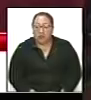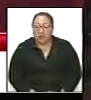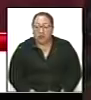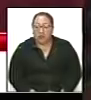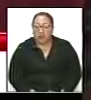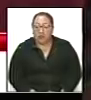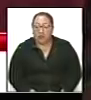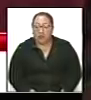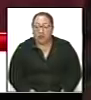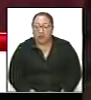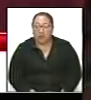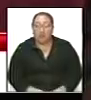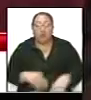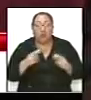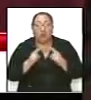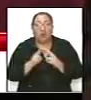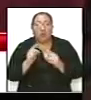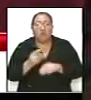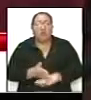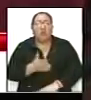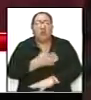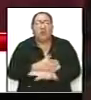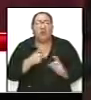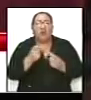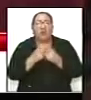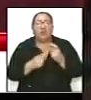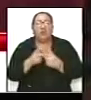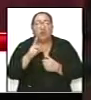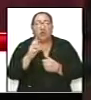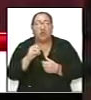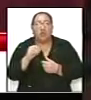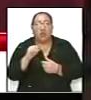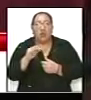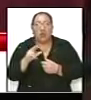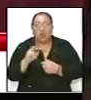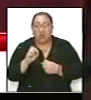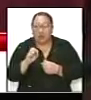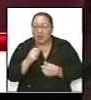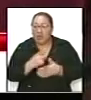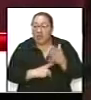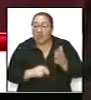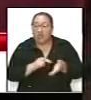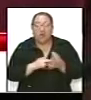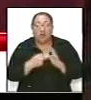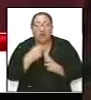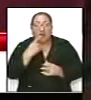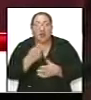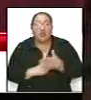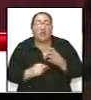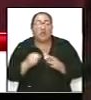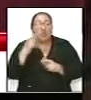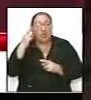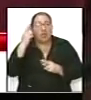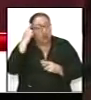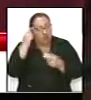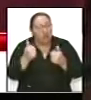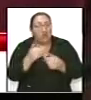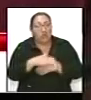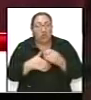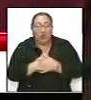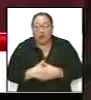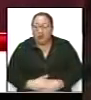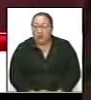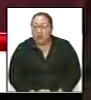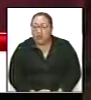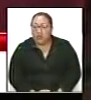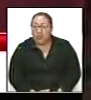algo que por mucho tiempo se ha pedido para el congresista Donaire, que es que se razone debidamente,